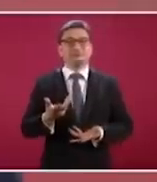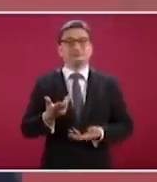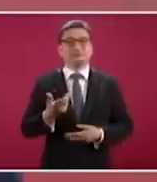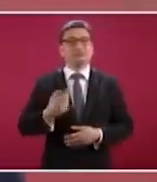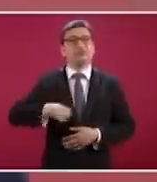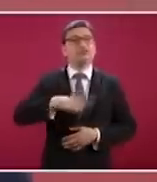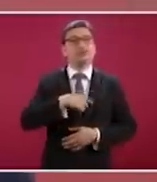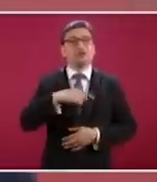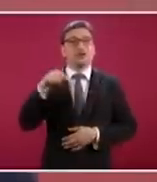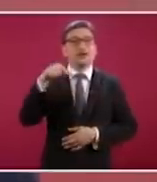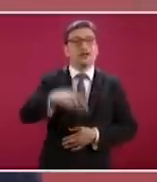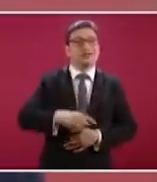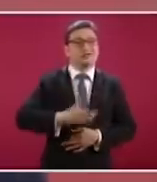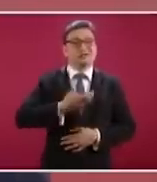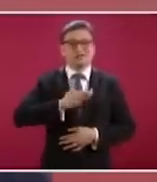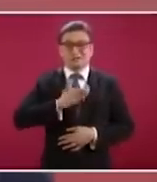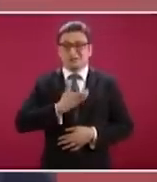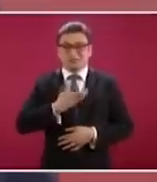usar el Zócalo